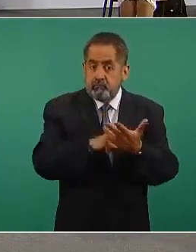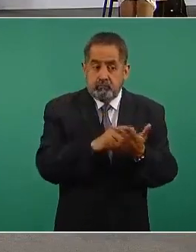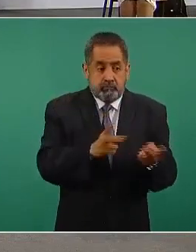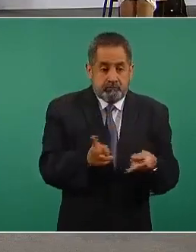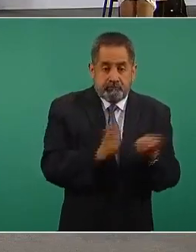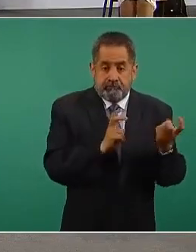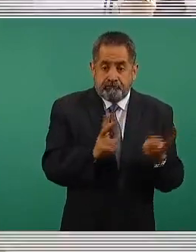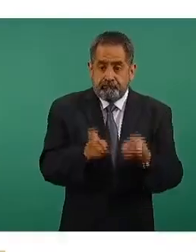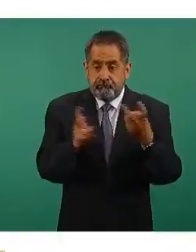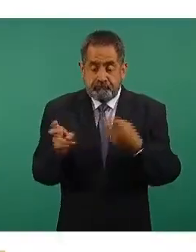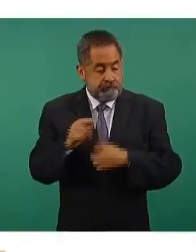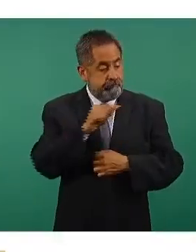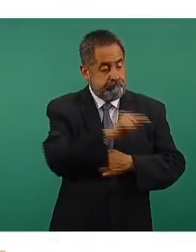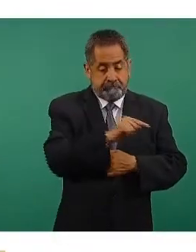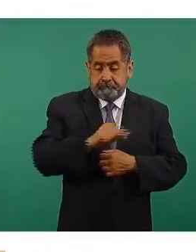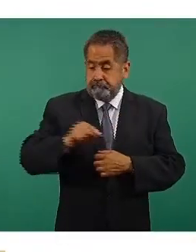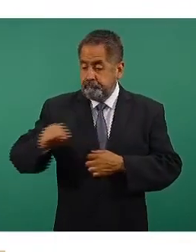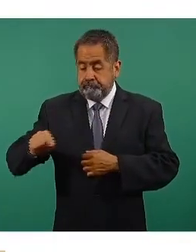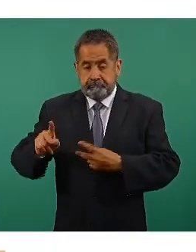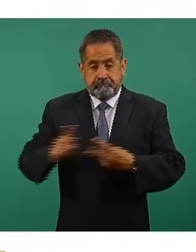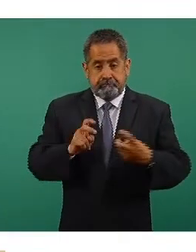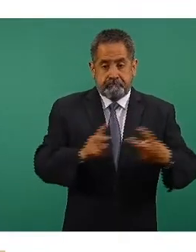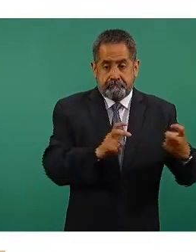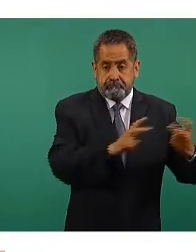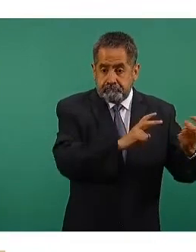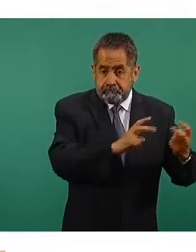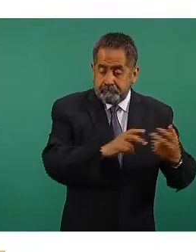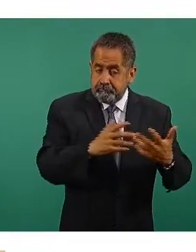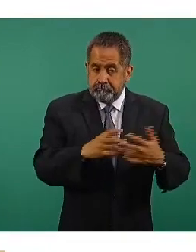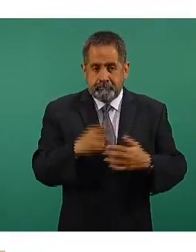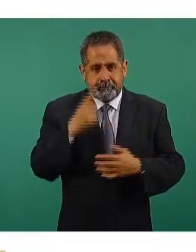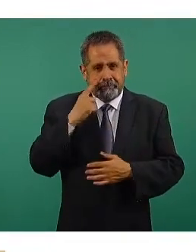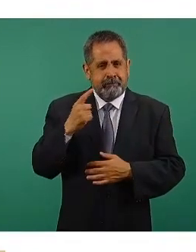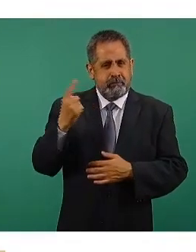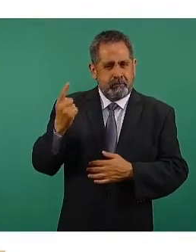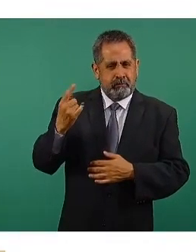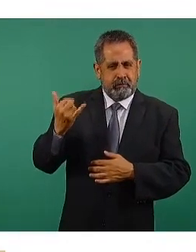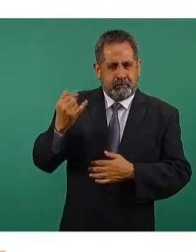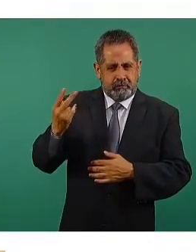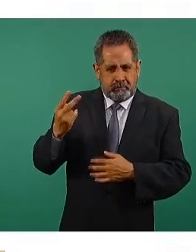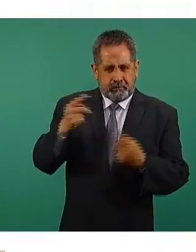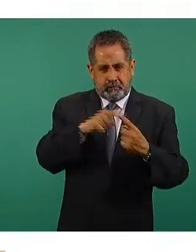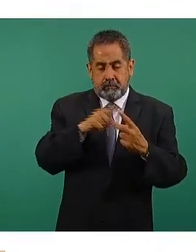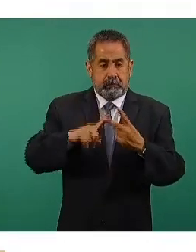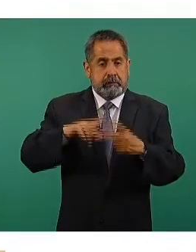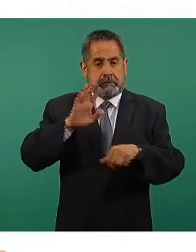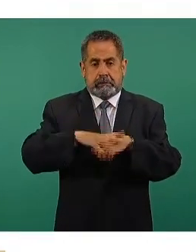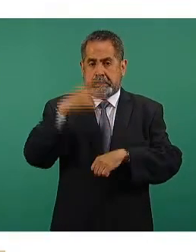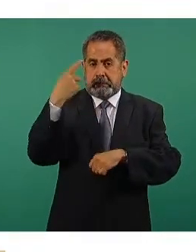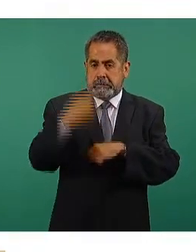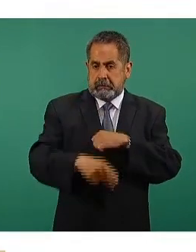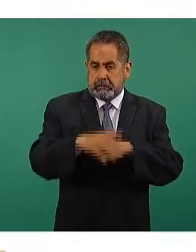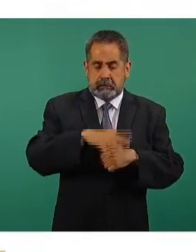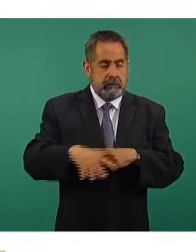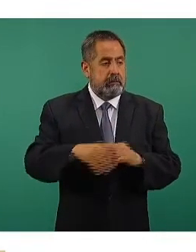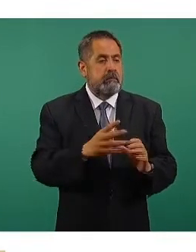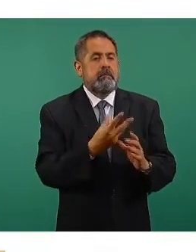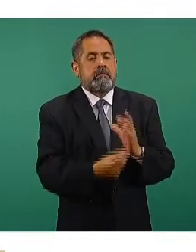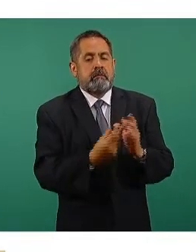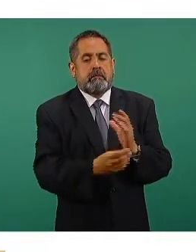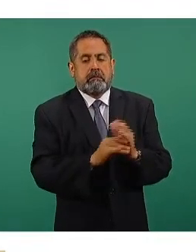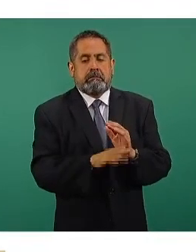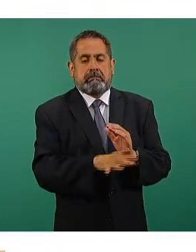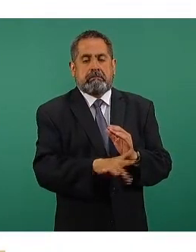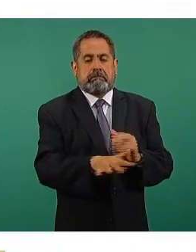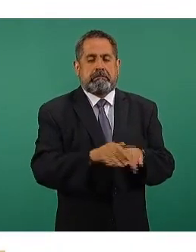coordenadas. Es importante mencionar que la primera y la segunda eran las que representaban mayor riesgo a la zona del Gran Canal en